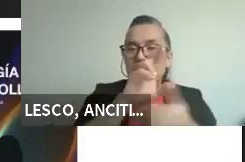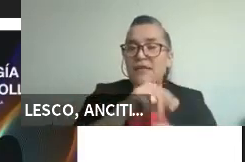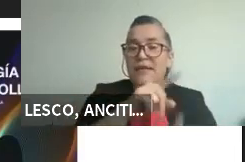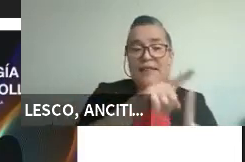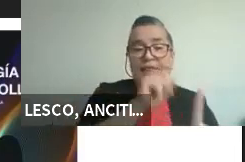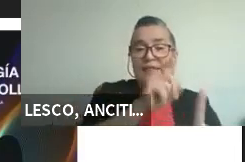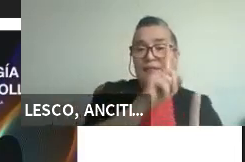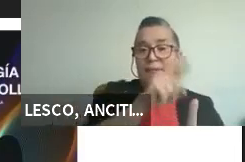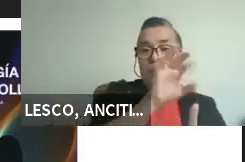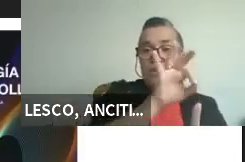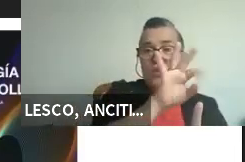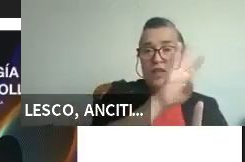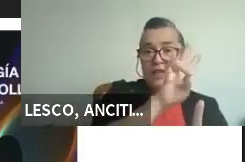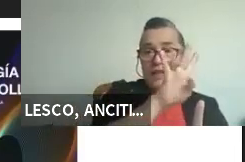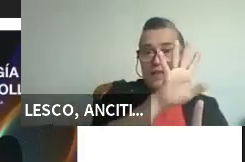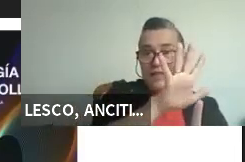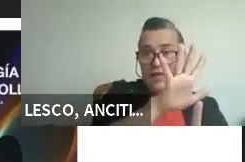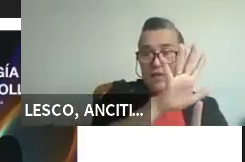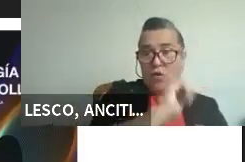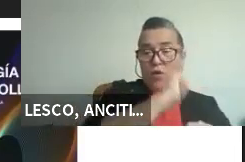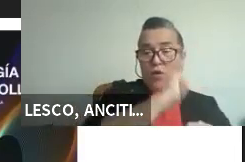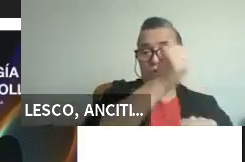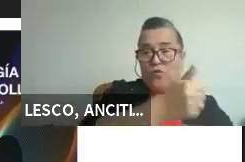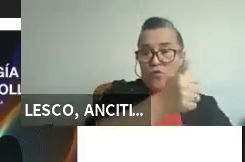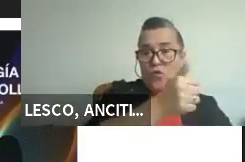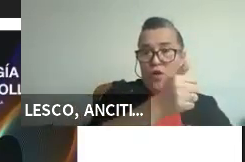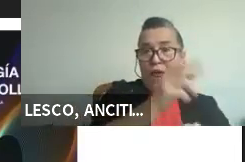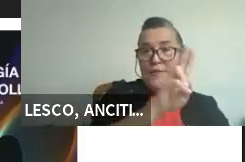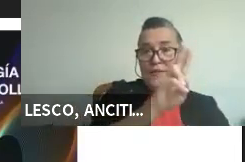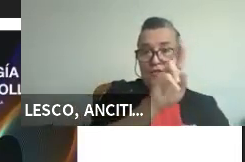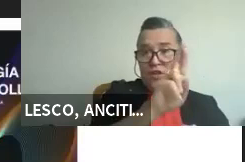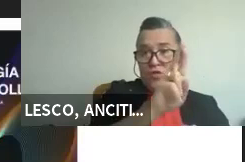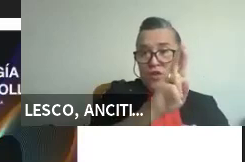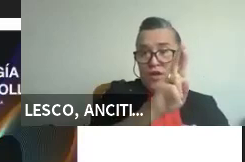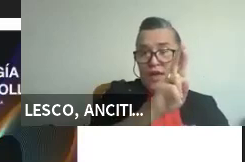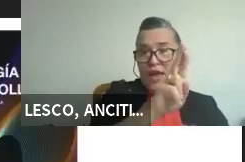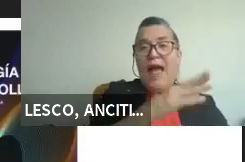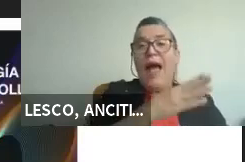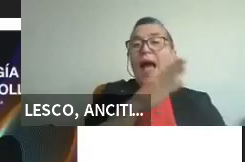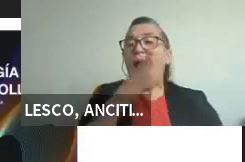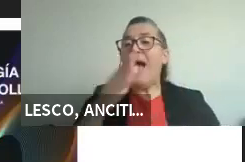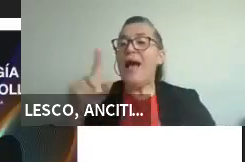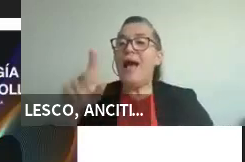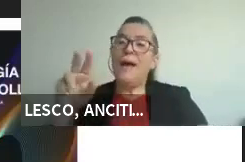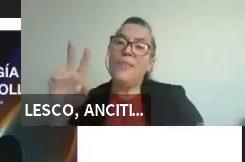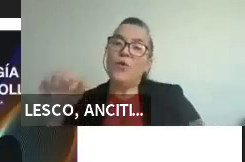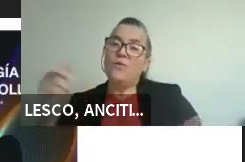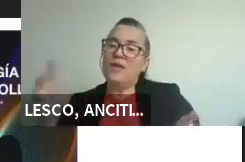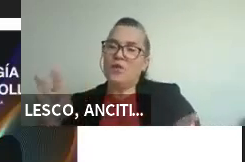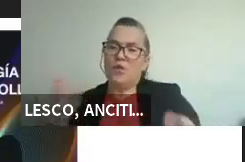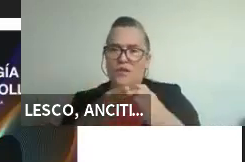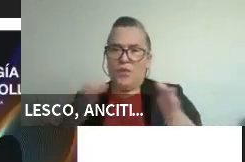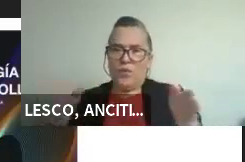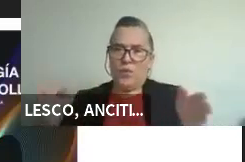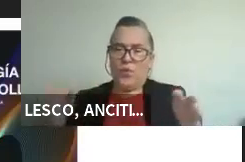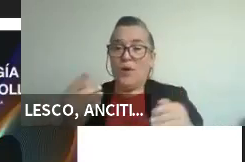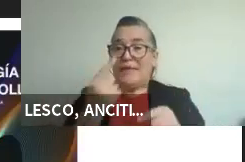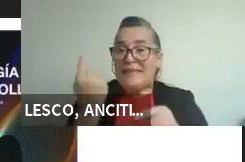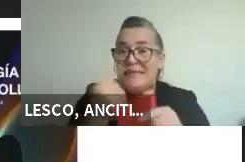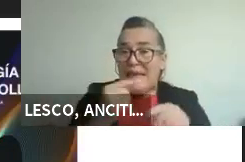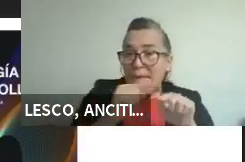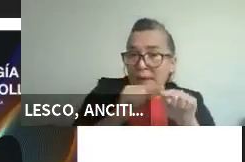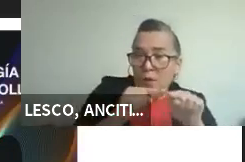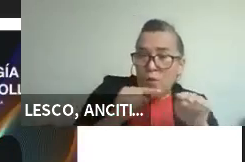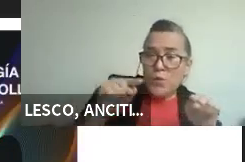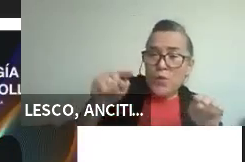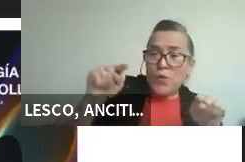cuando se creó la vicerrectoría hasta el año 2012 y vemos que hay una curva creciente permanente de aumento